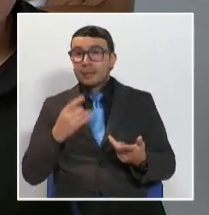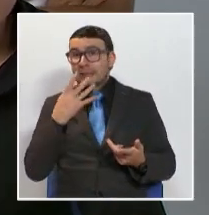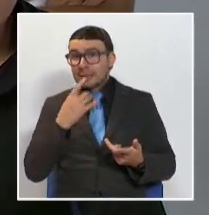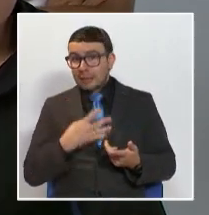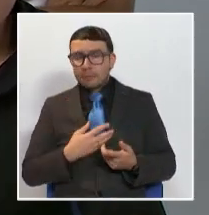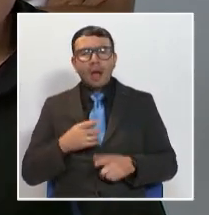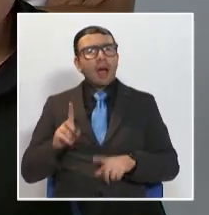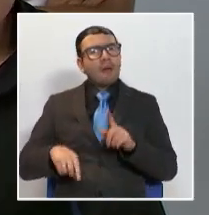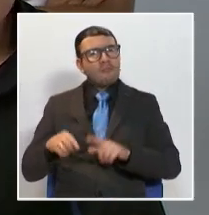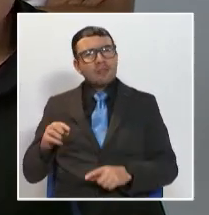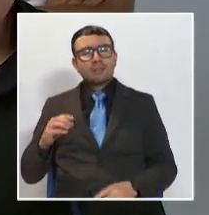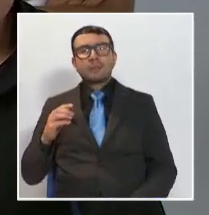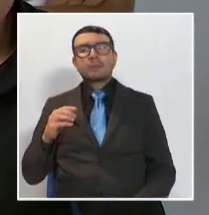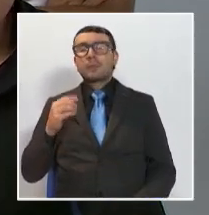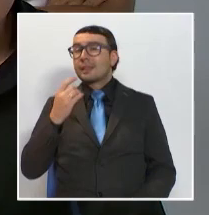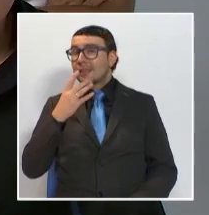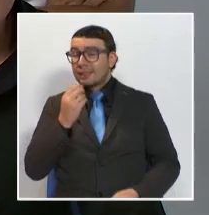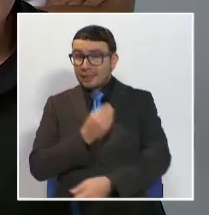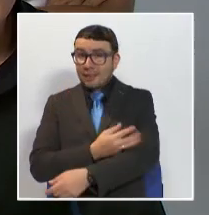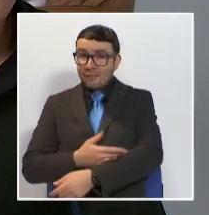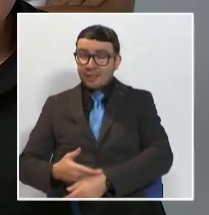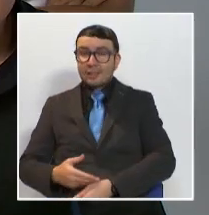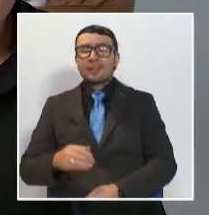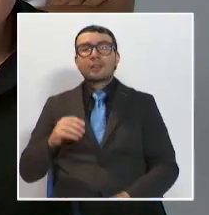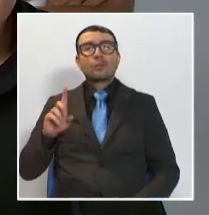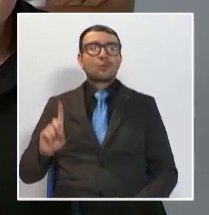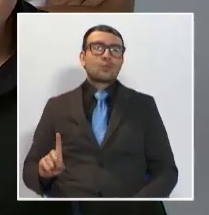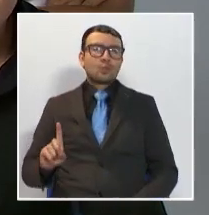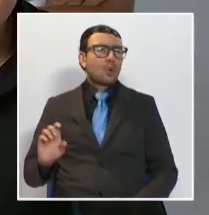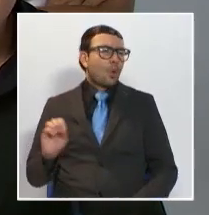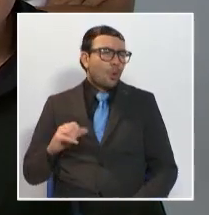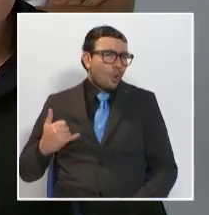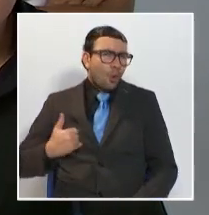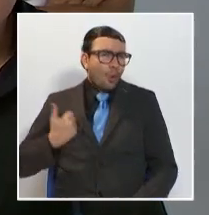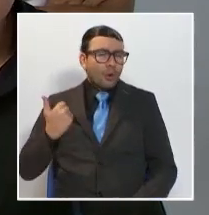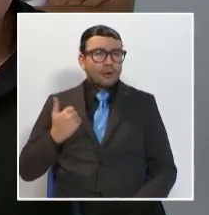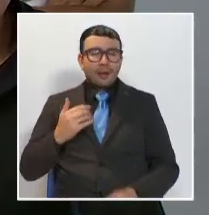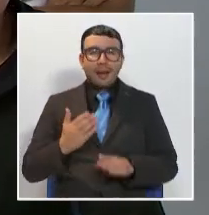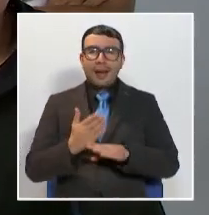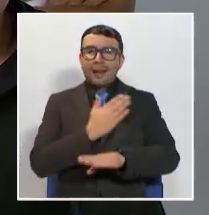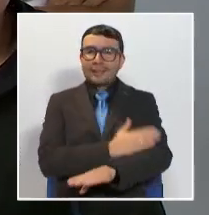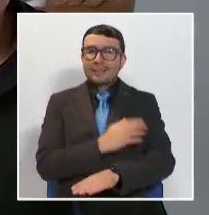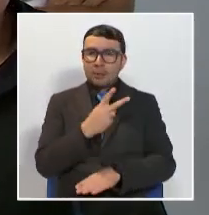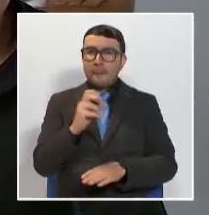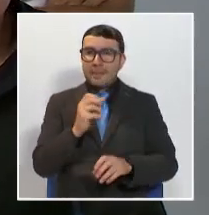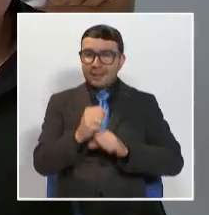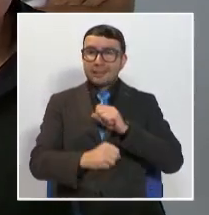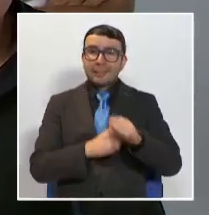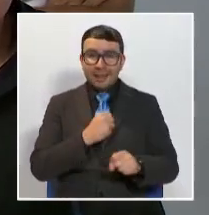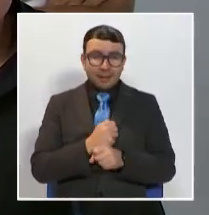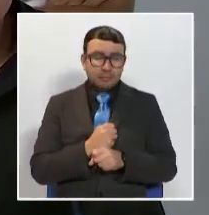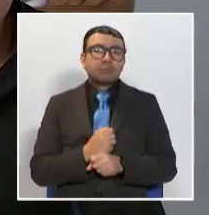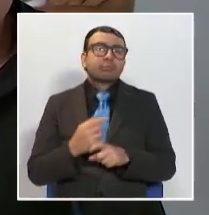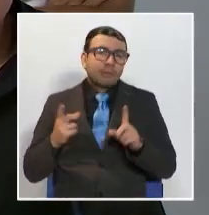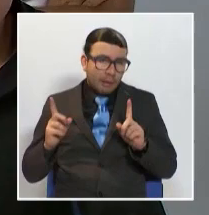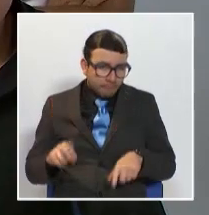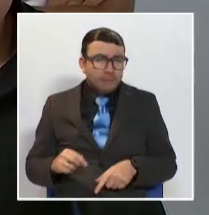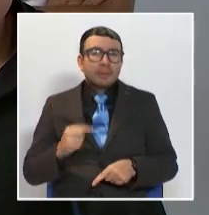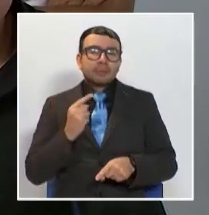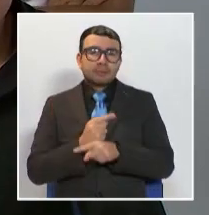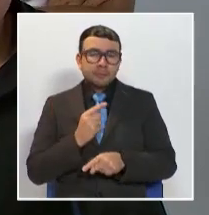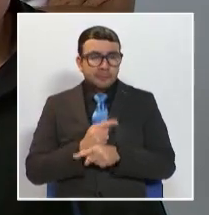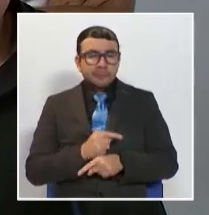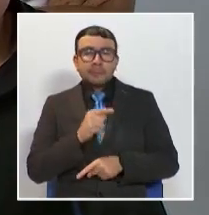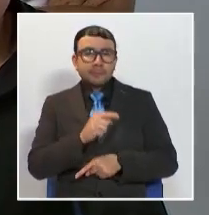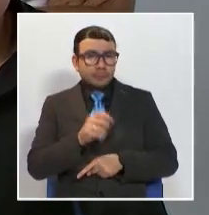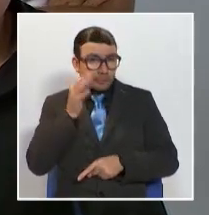diabetes tipo 1 o las diabetes del joven, lo que dice pues las que se presentan generalmente antes de los 20 años, también son, digamos, se pueden